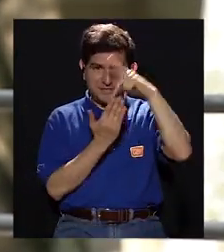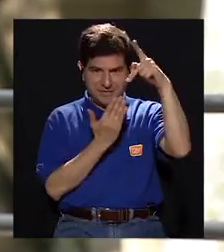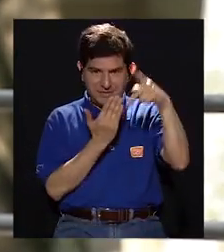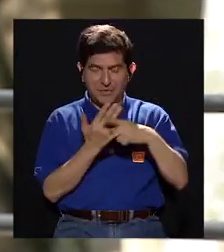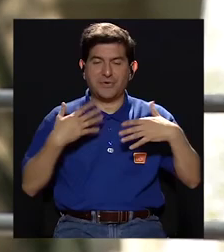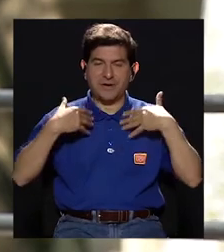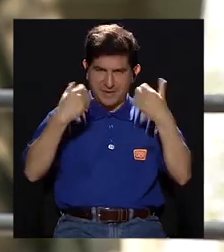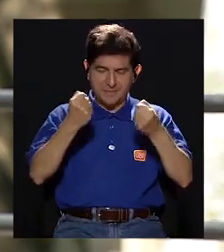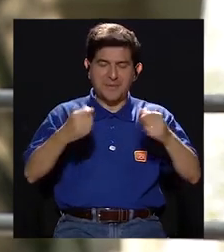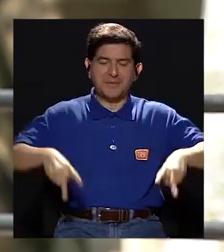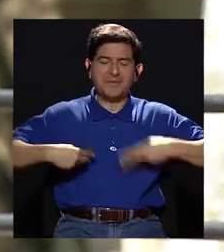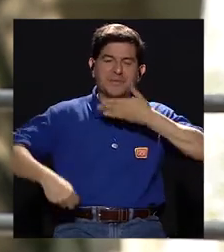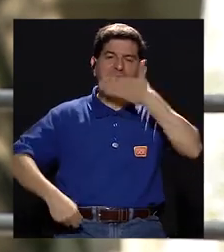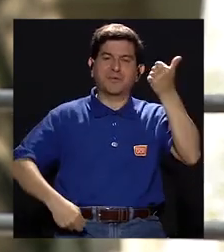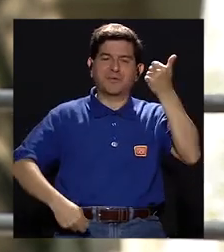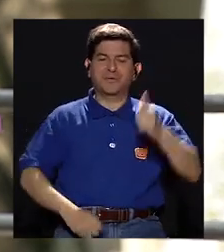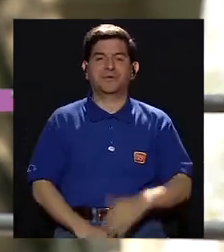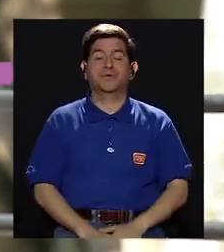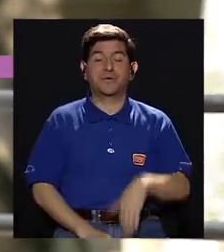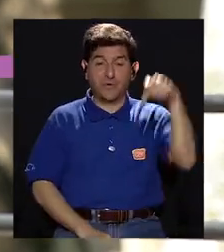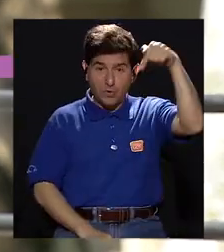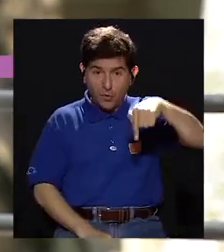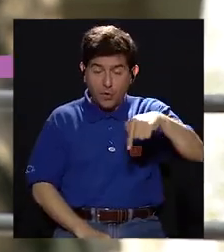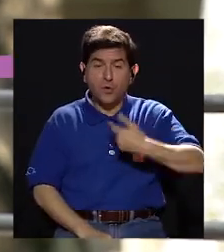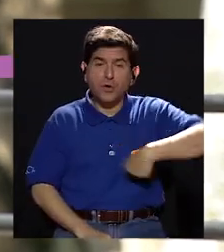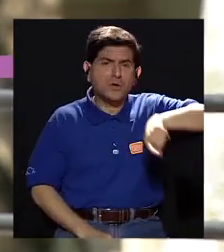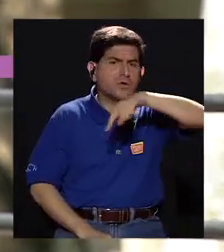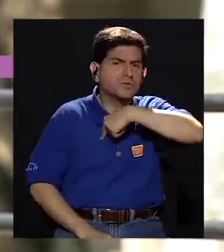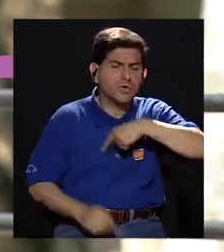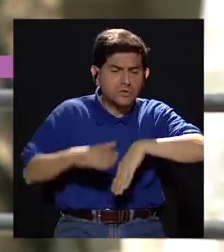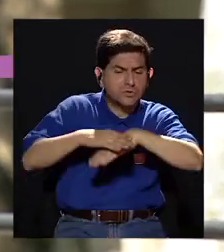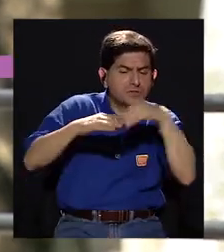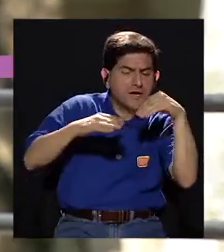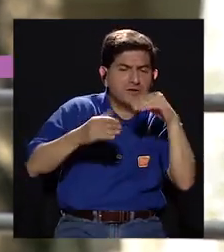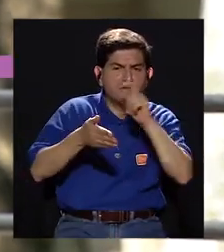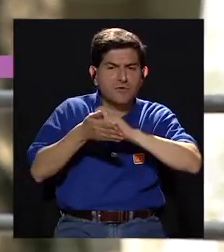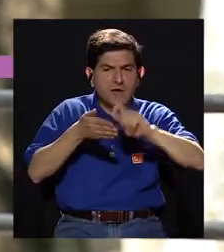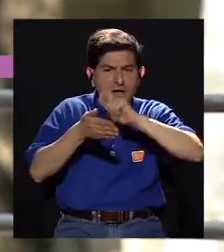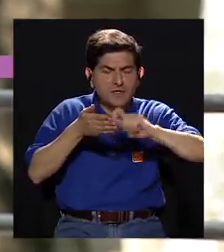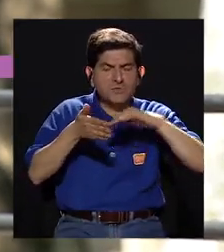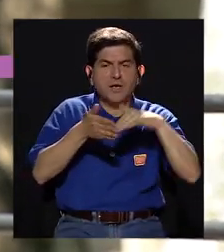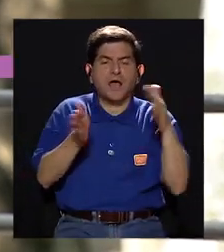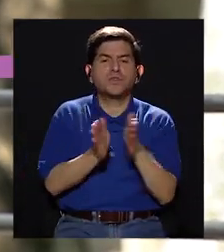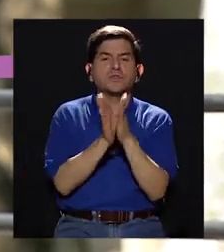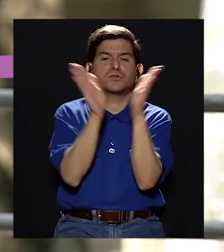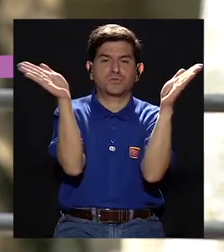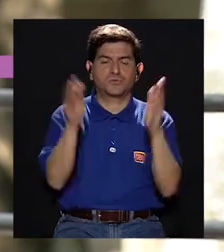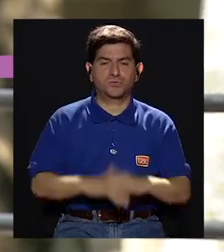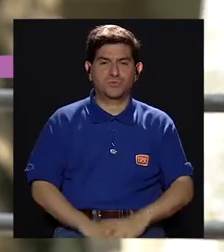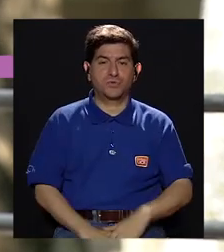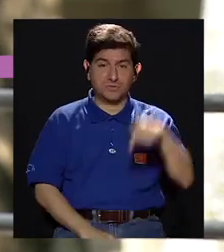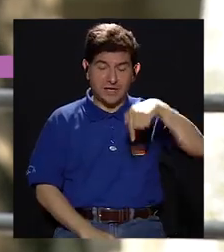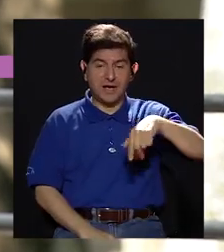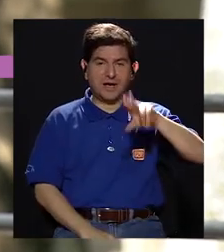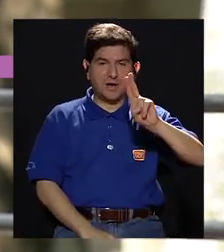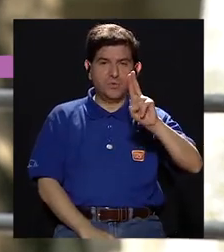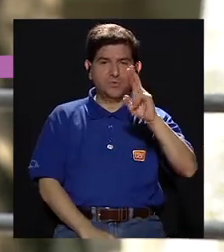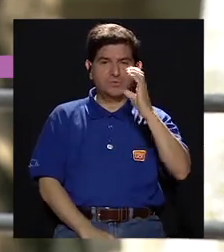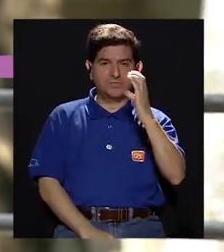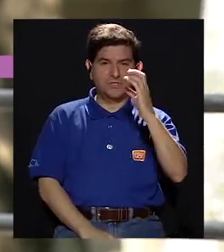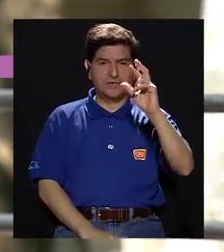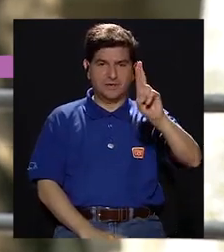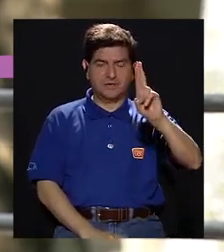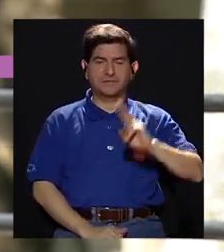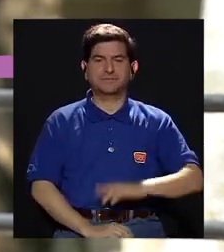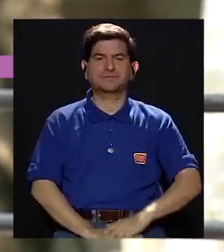bienvenidas una vez más a su telerevista de salud Vivir Mejor. El día de hoy nos encontramos en las afueras de la Escuela de Estudios Generales en